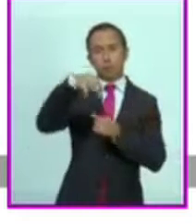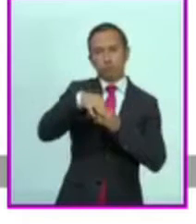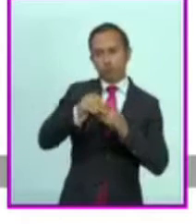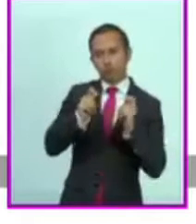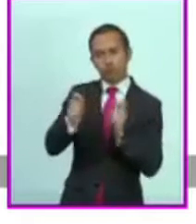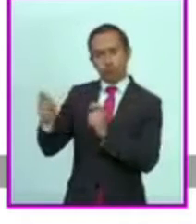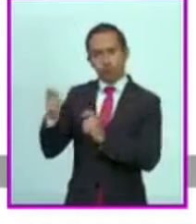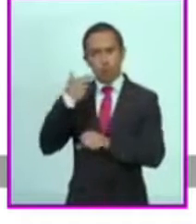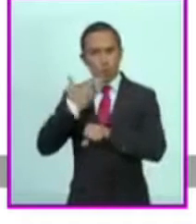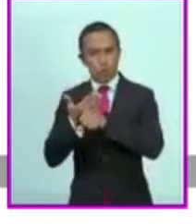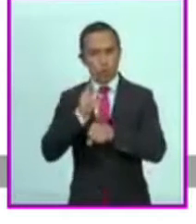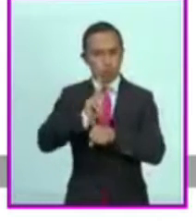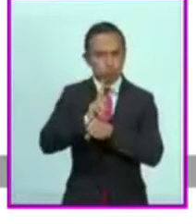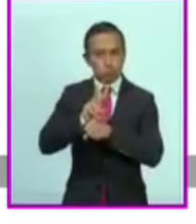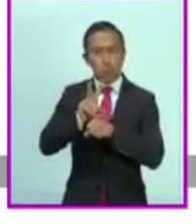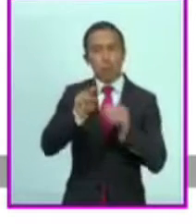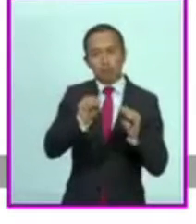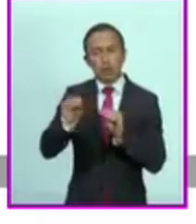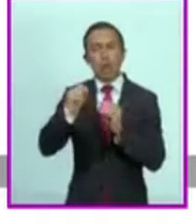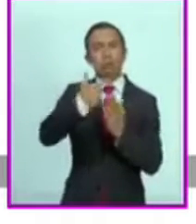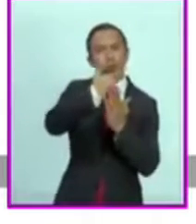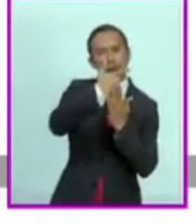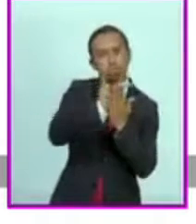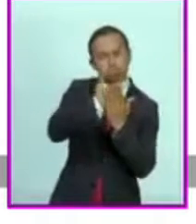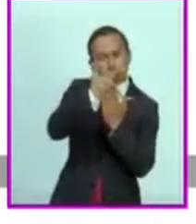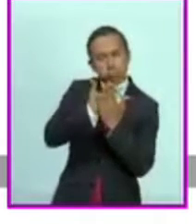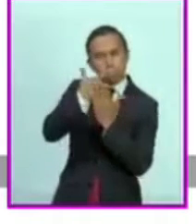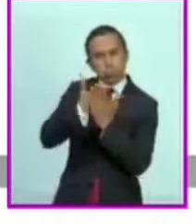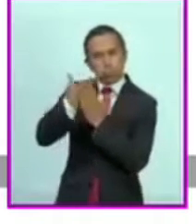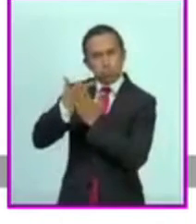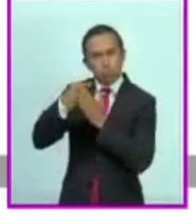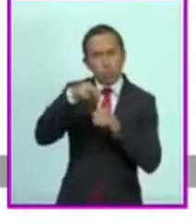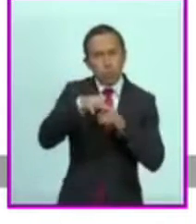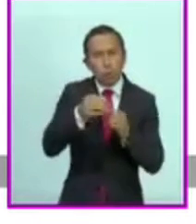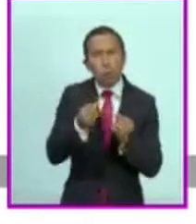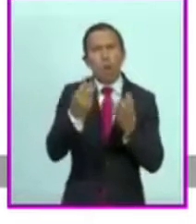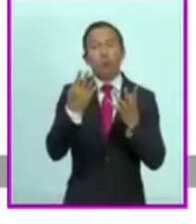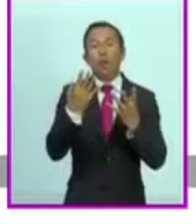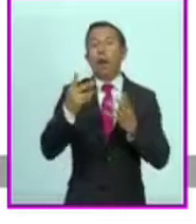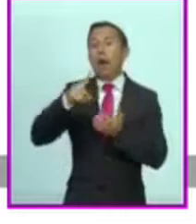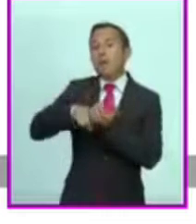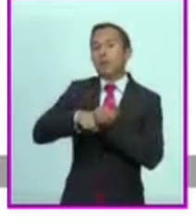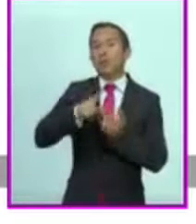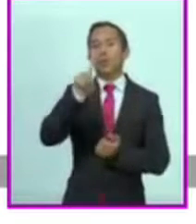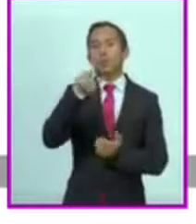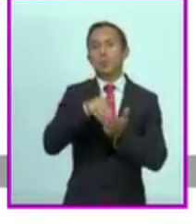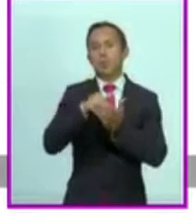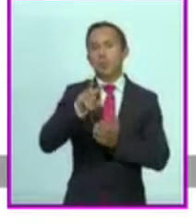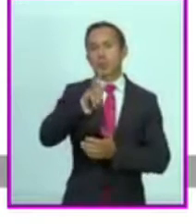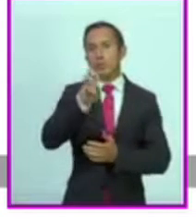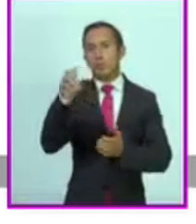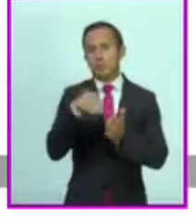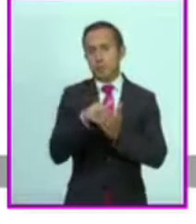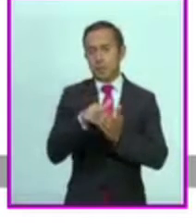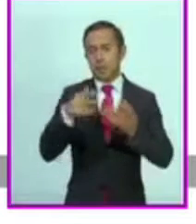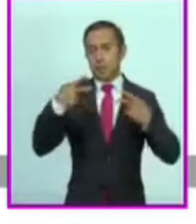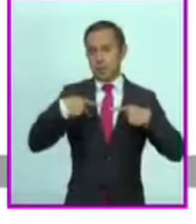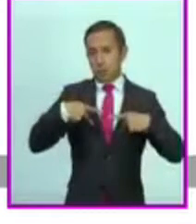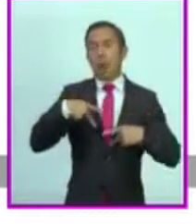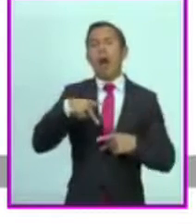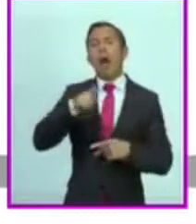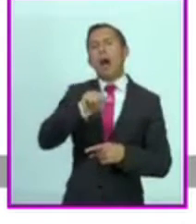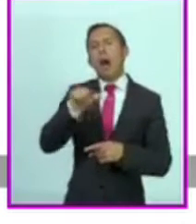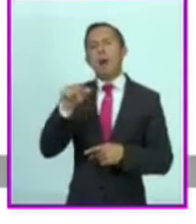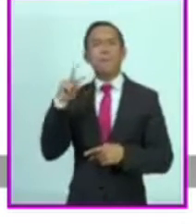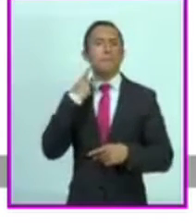a cabo la tarea de cómputo de los votos emitidos en presencia de alrededor de 1.300.000 representantes de los partidos